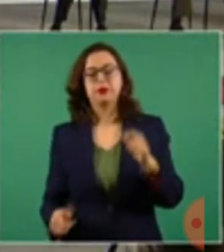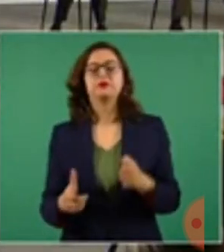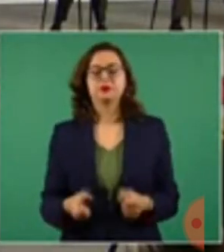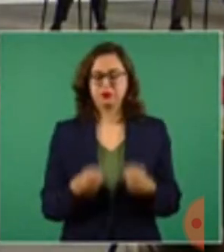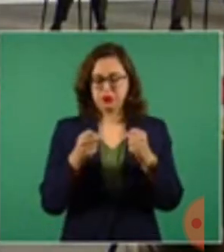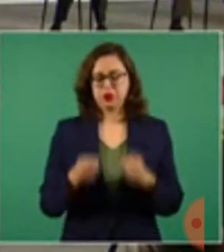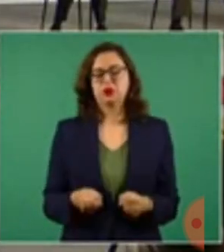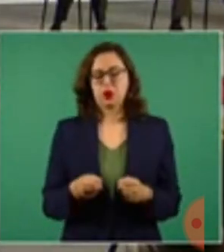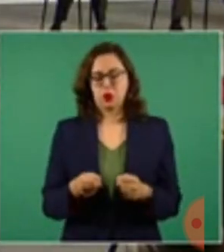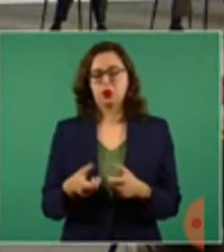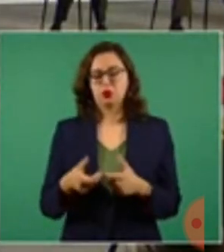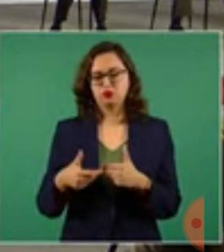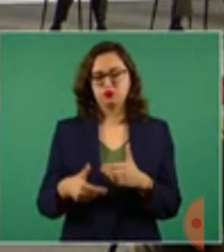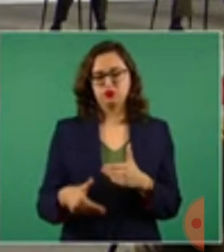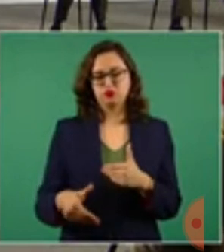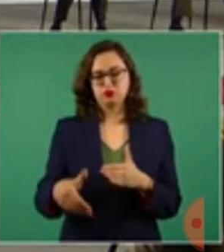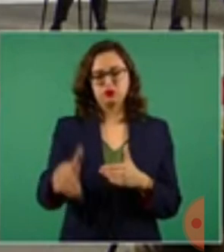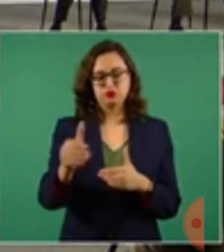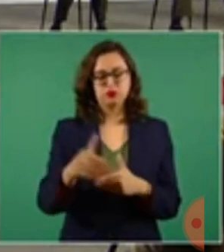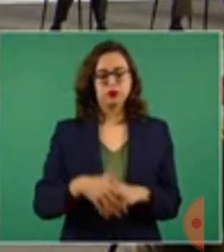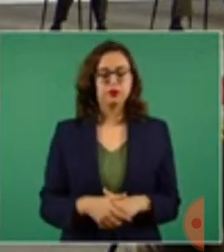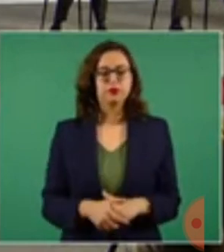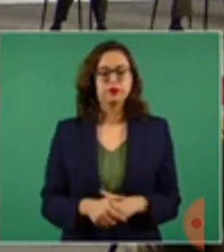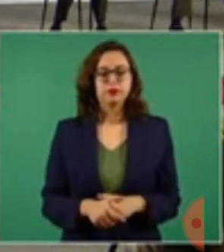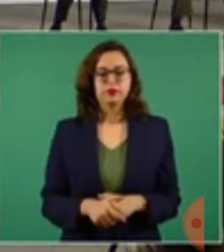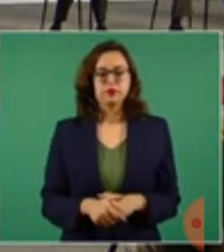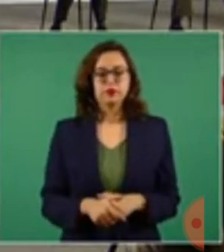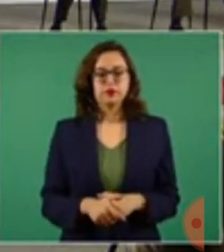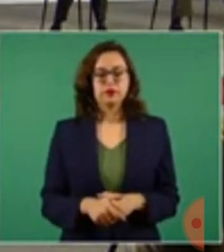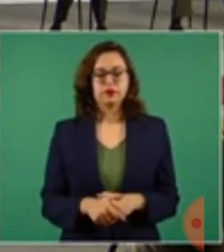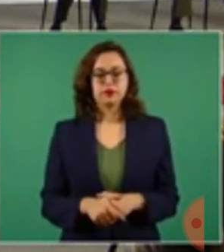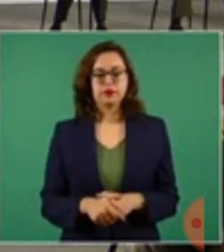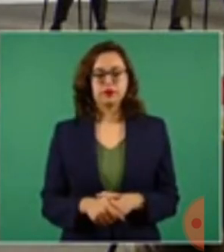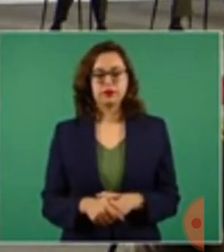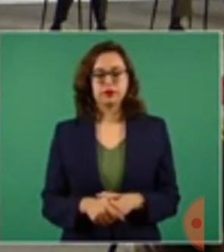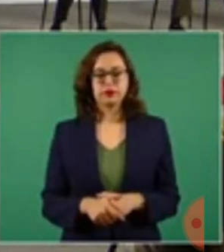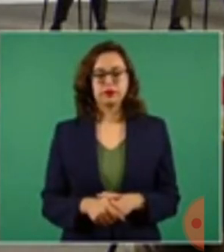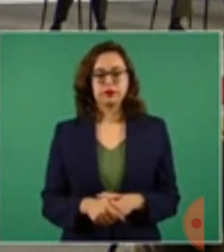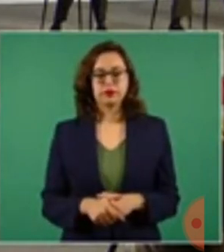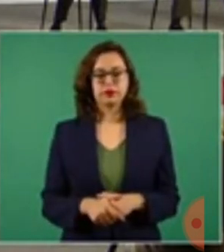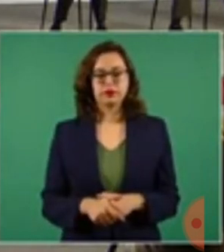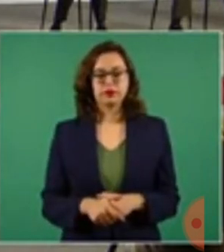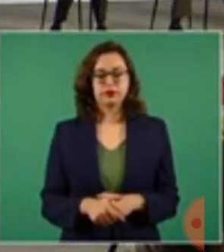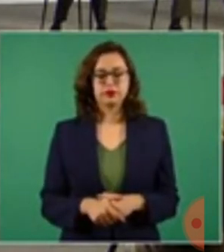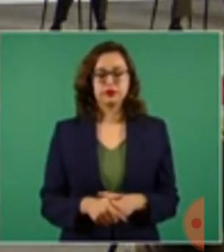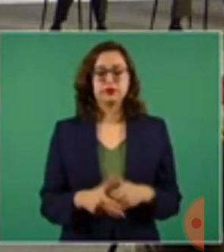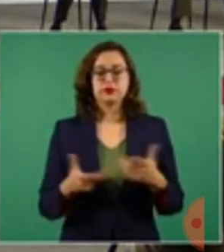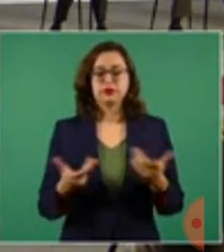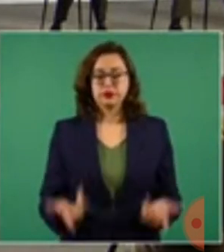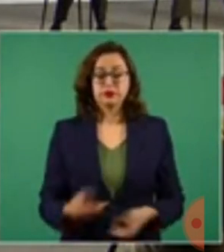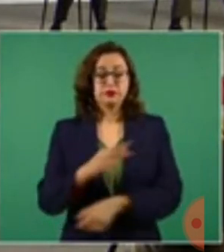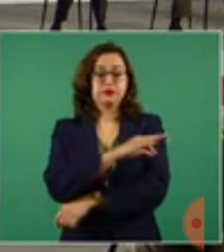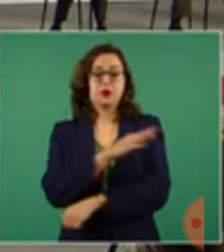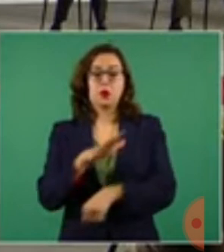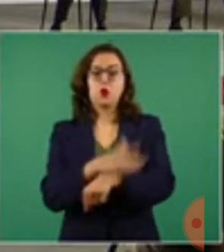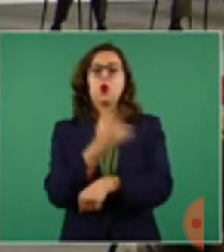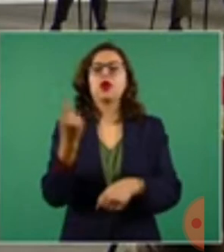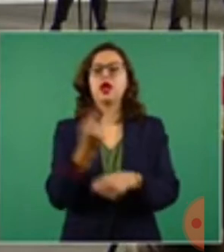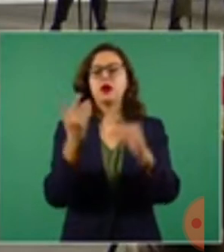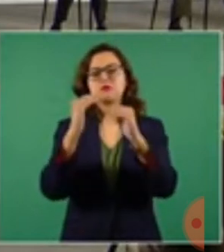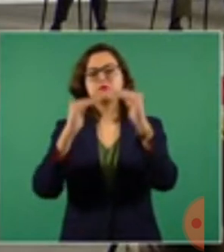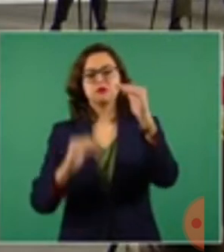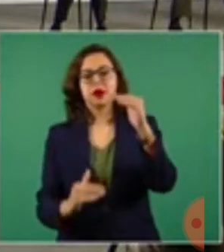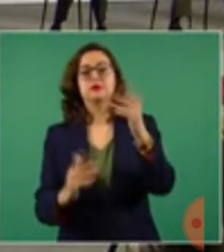seguramente rumbo a la estabilización. Y la vacunación es lo que se le puede atribuir la contribución más importante a